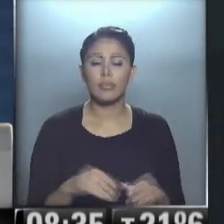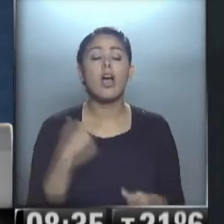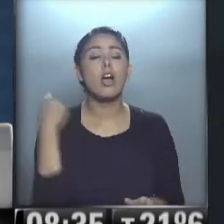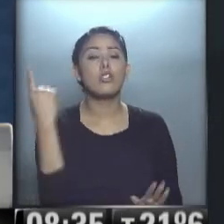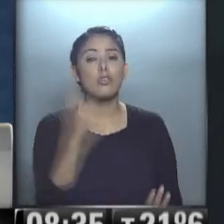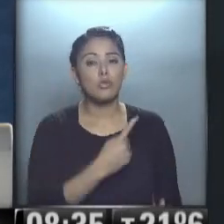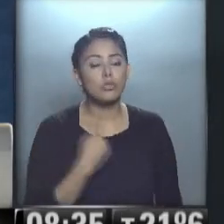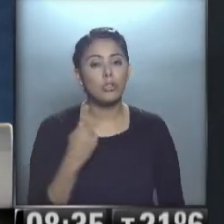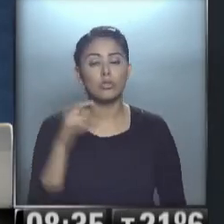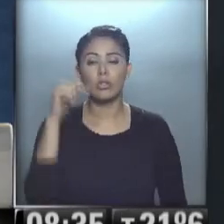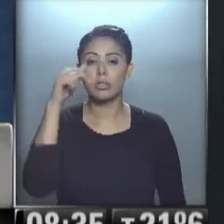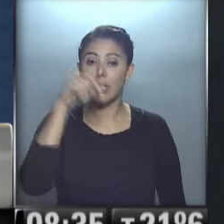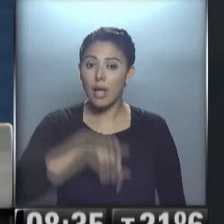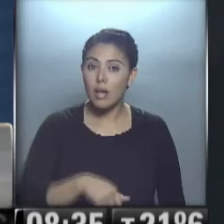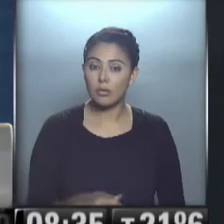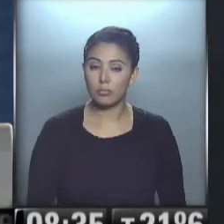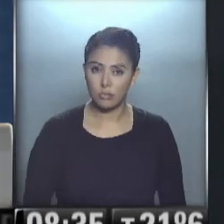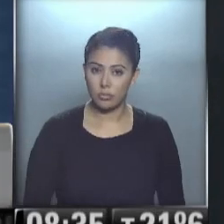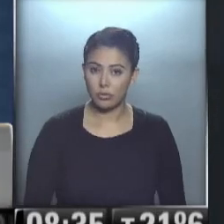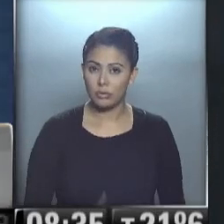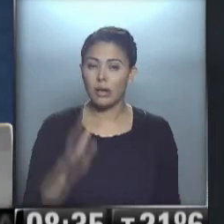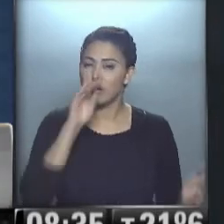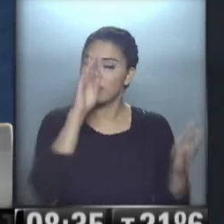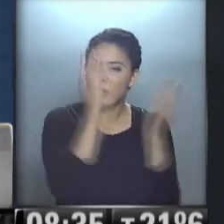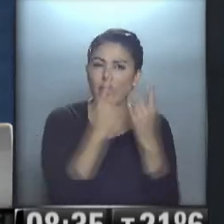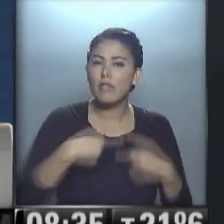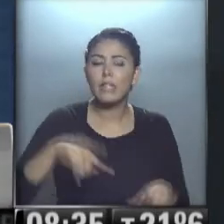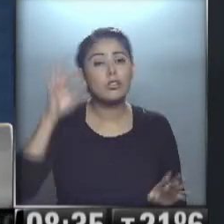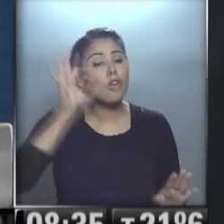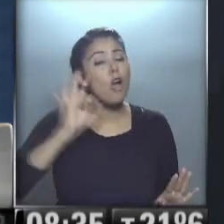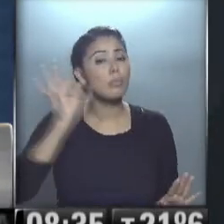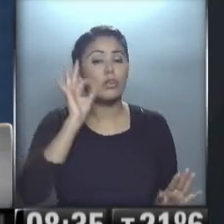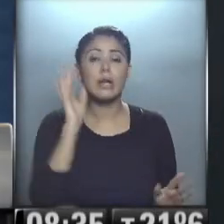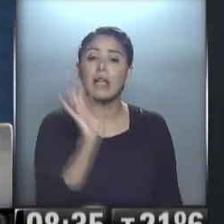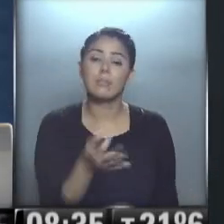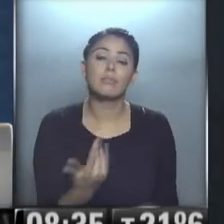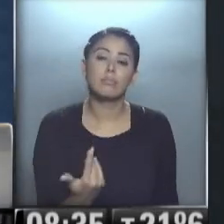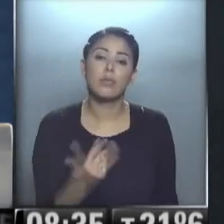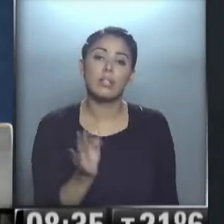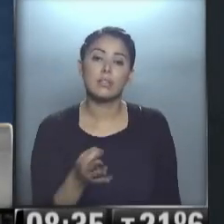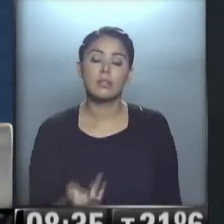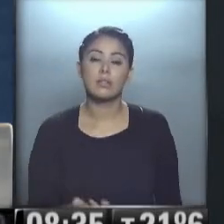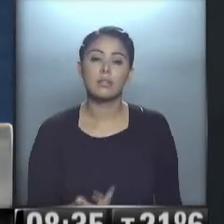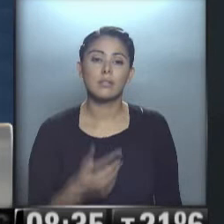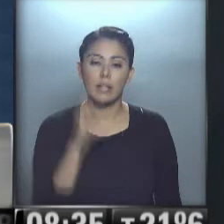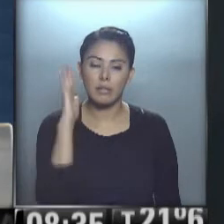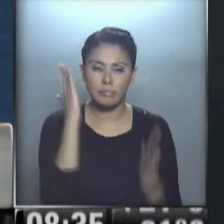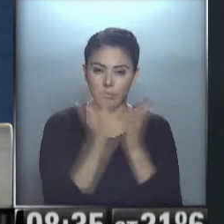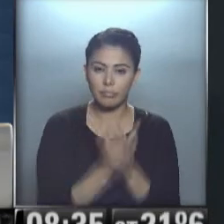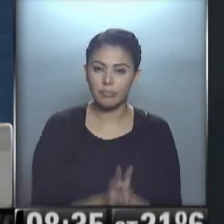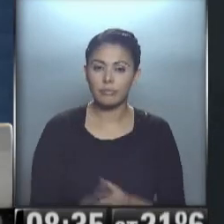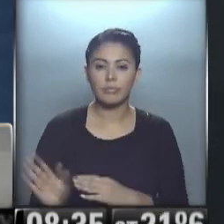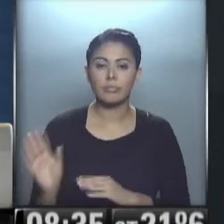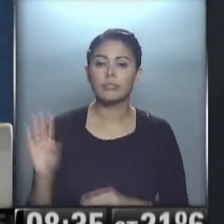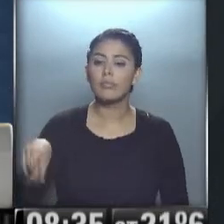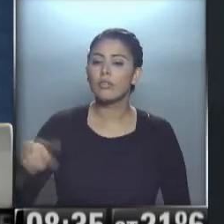Nosotros vamos a propiciar el análisis de estas distintas hipótesis con el objetivo de que efectivamente pueda ser analizada.